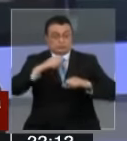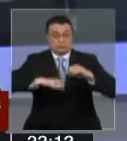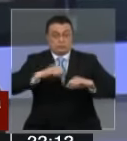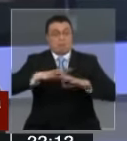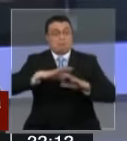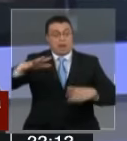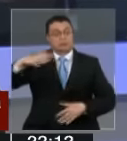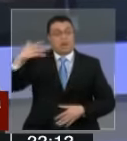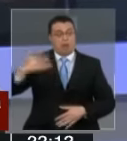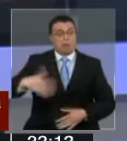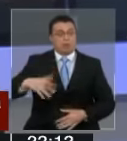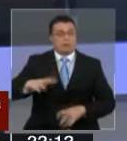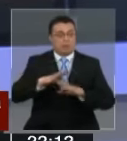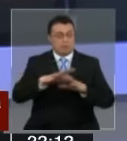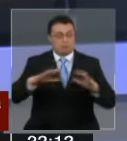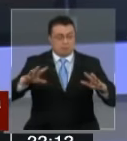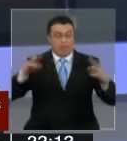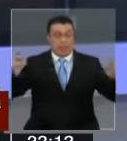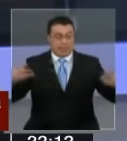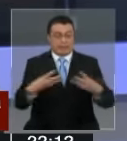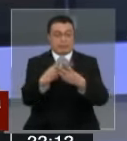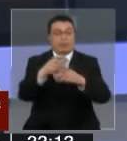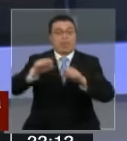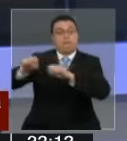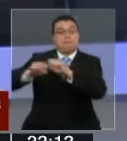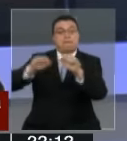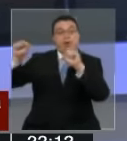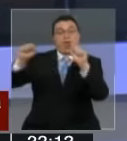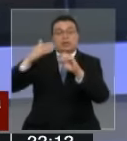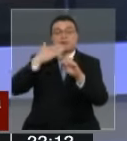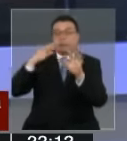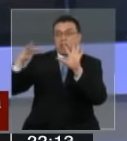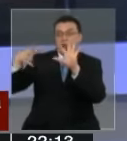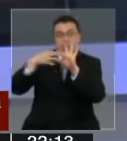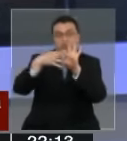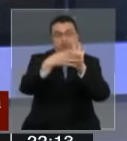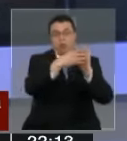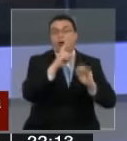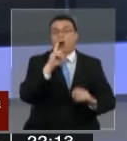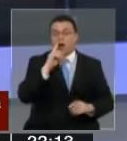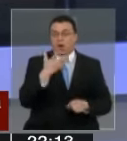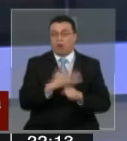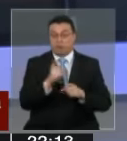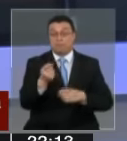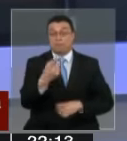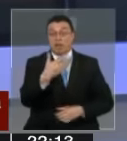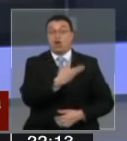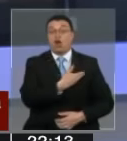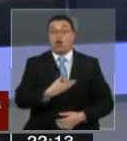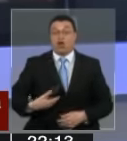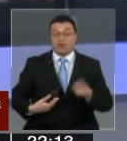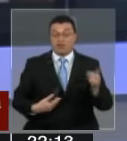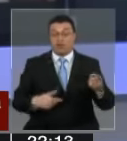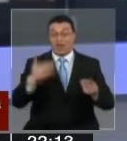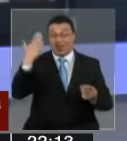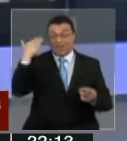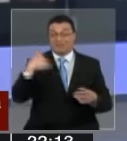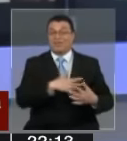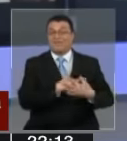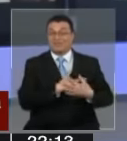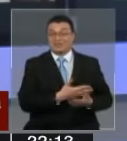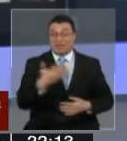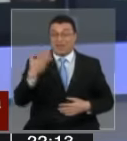más importantes y con mayores redes políticas. Siempre se dice eso. De hecho, en el primer gobierno de la presidenta Bachelet,